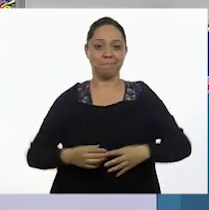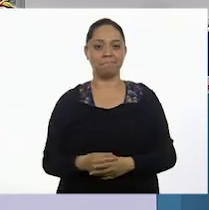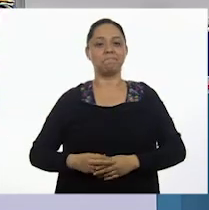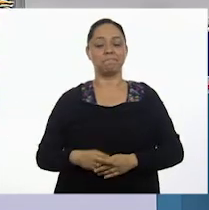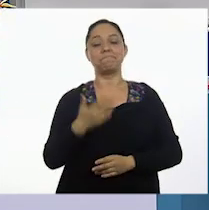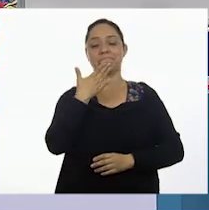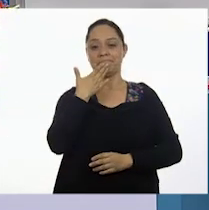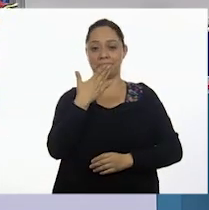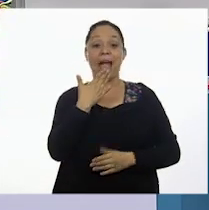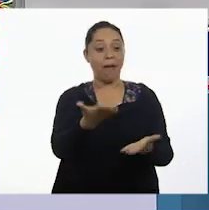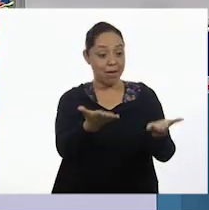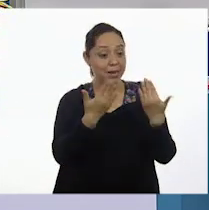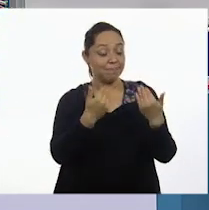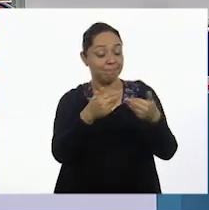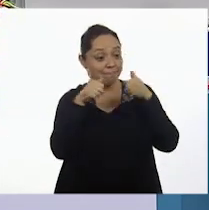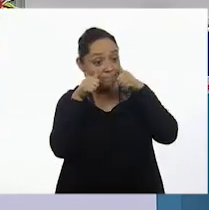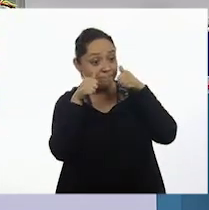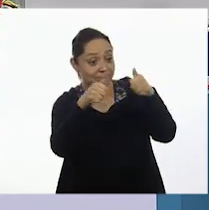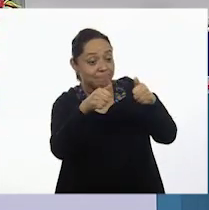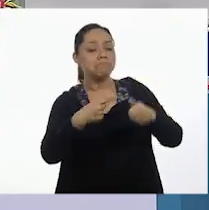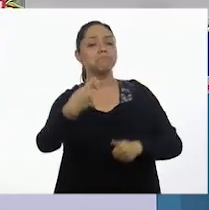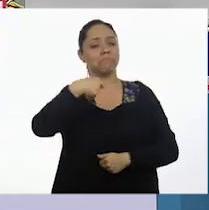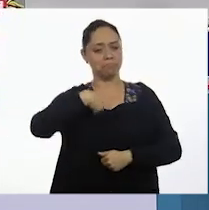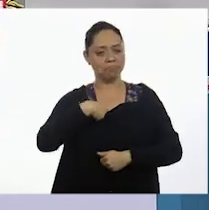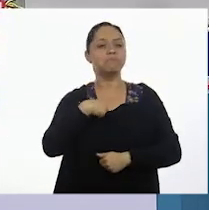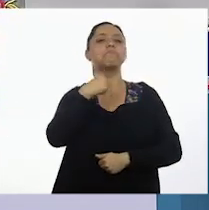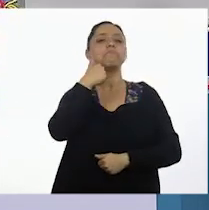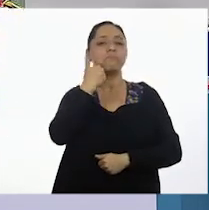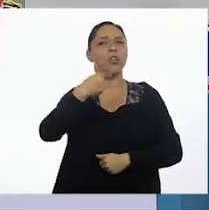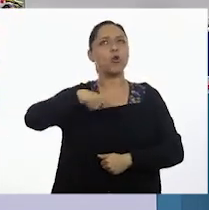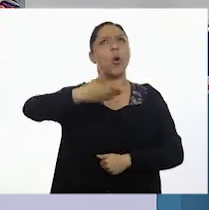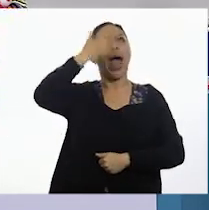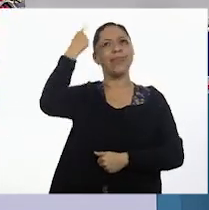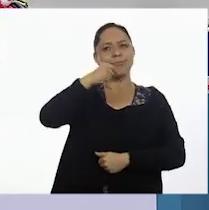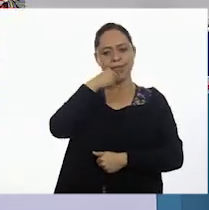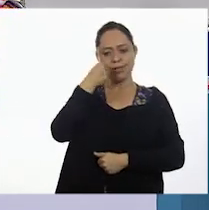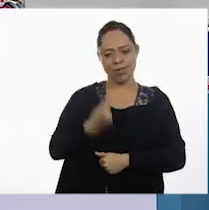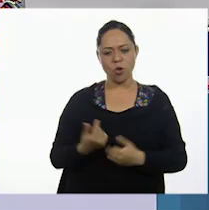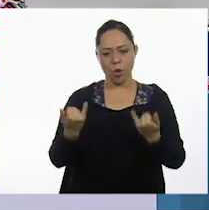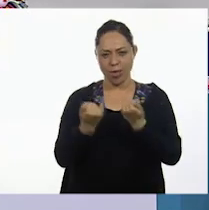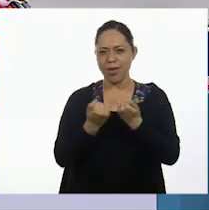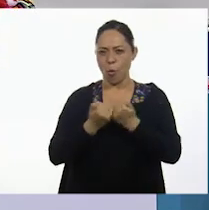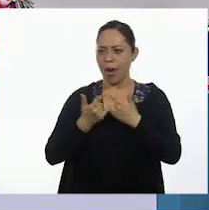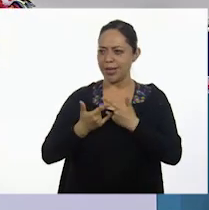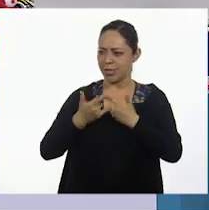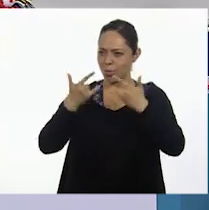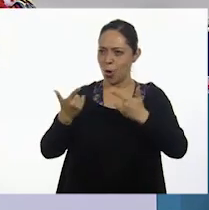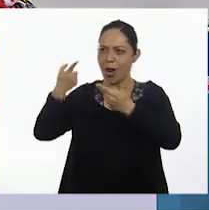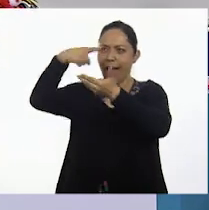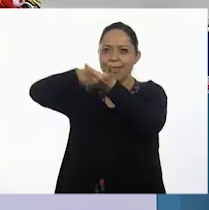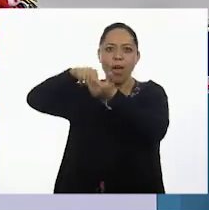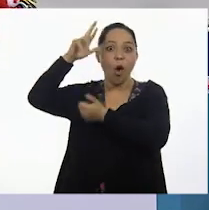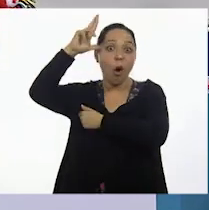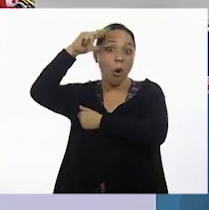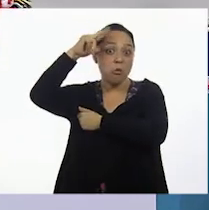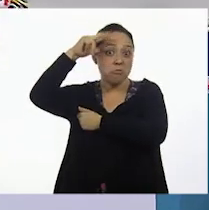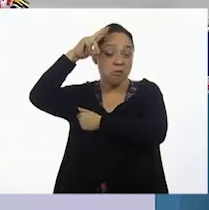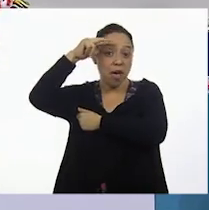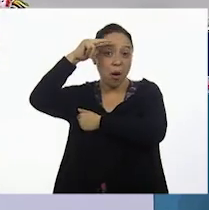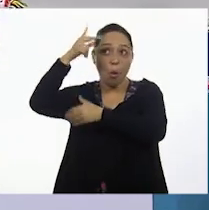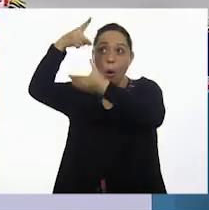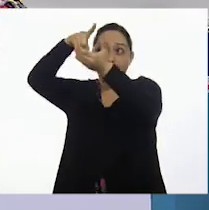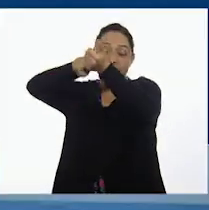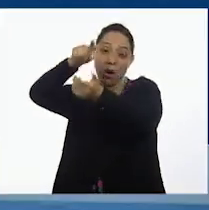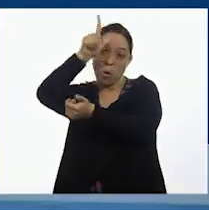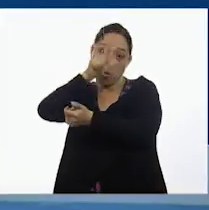Somos todo oídos. A mí también, de pequeño me contaron una historia sobre un conejo en la luna. A lo mejor es la misma versión que te